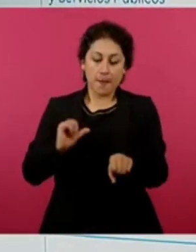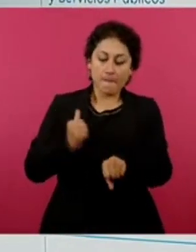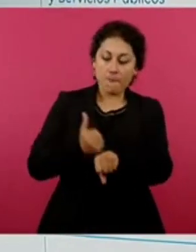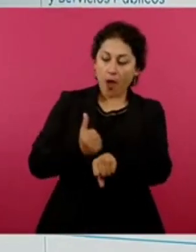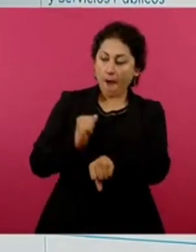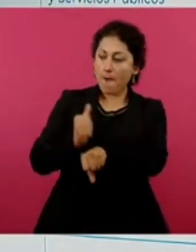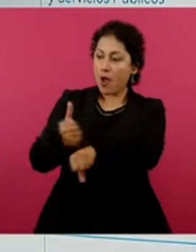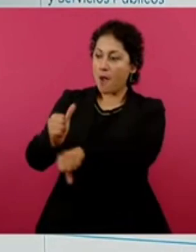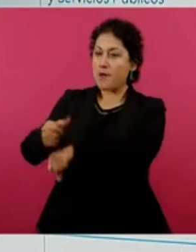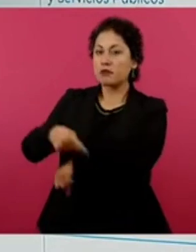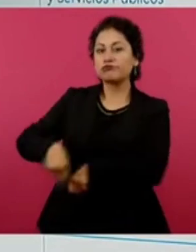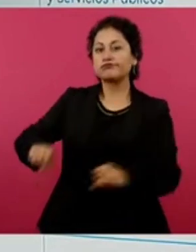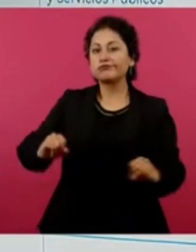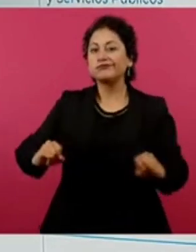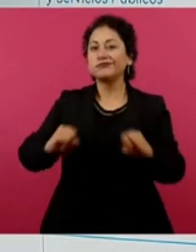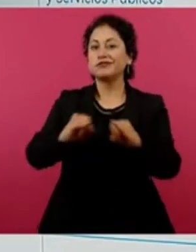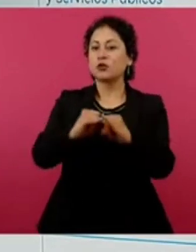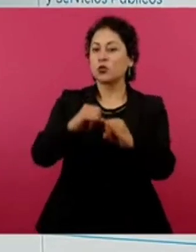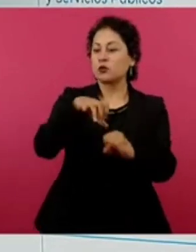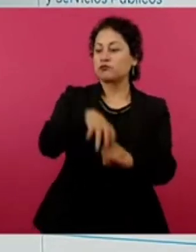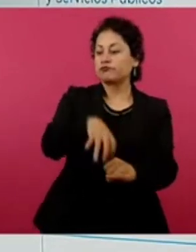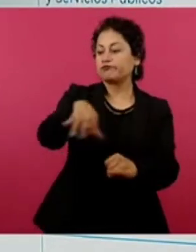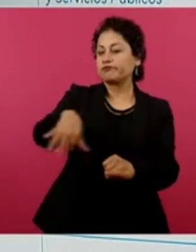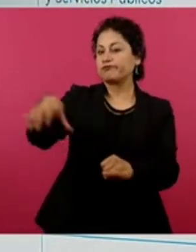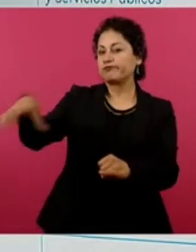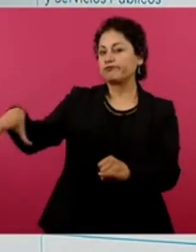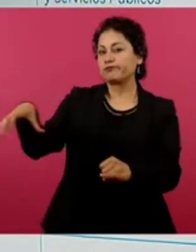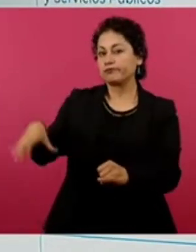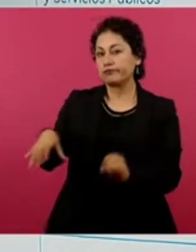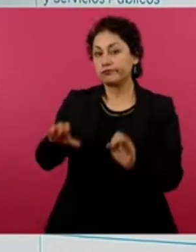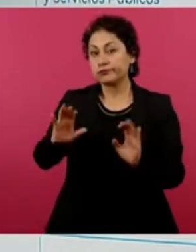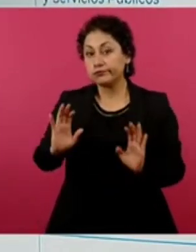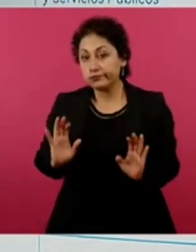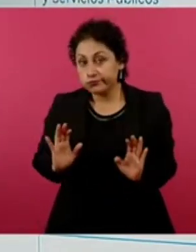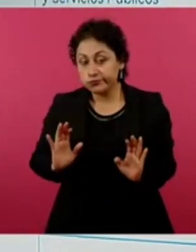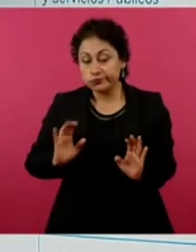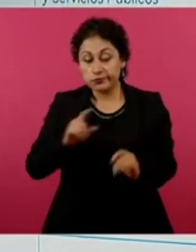supuestamente para cuidar